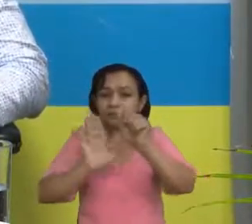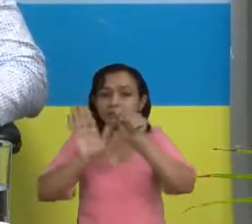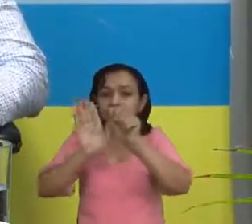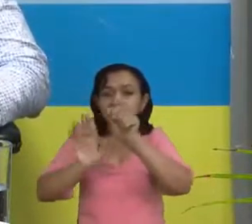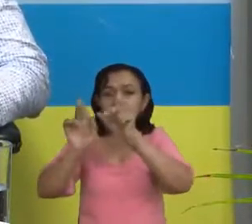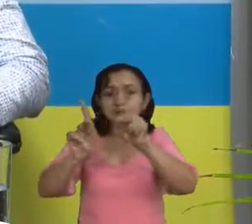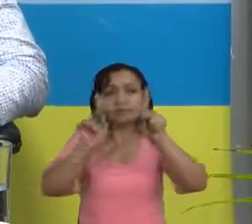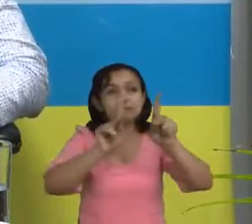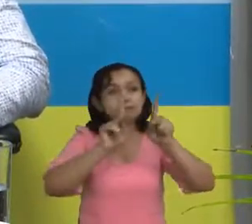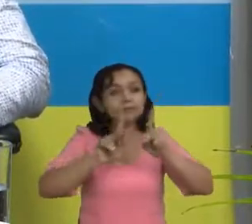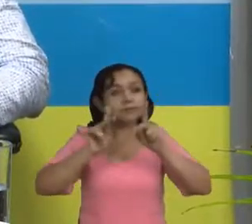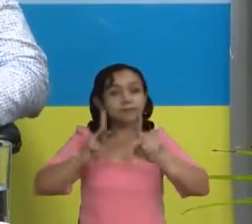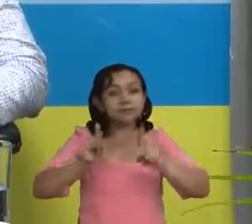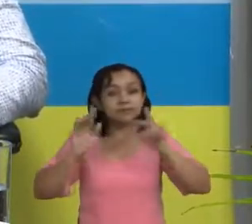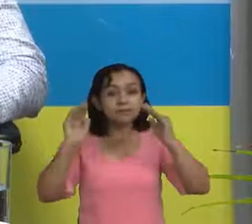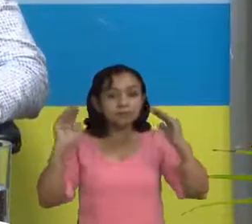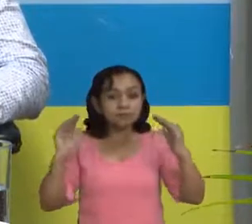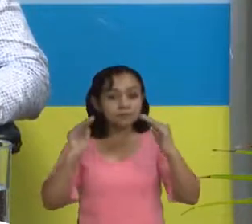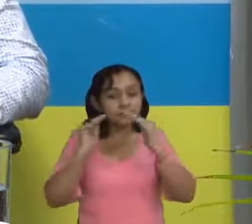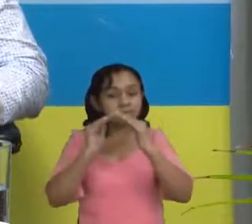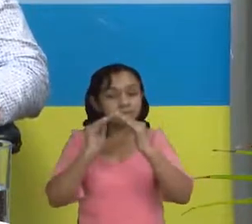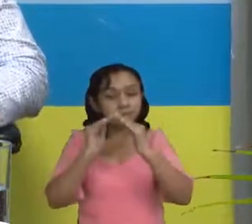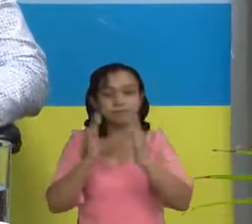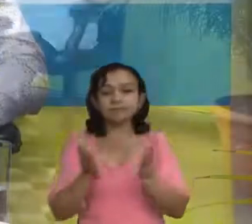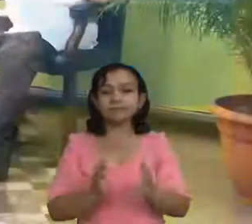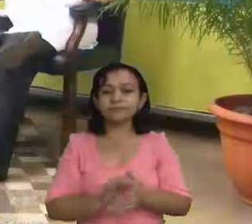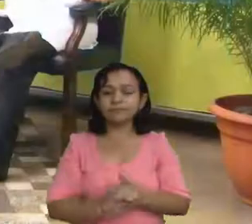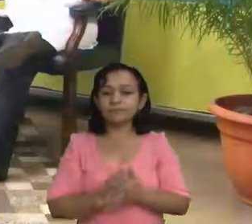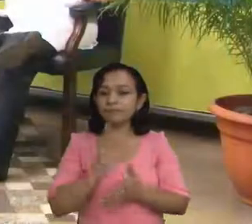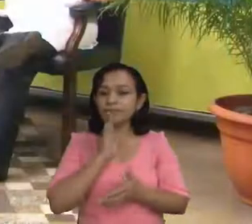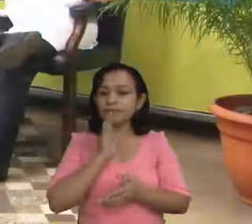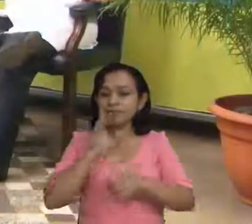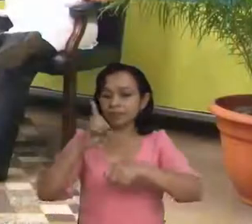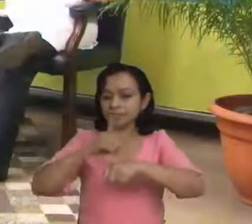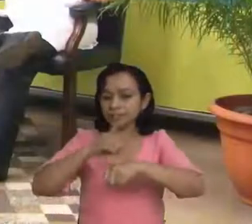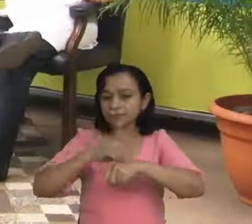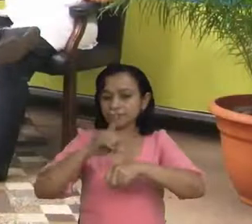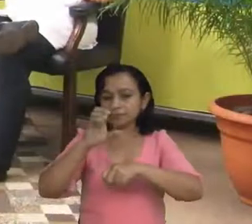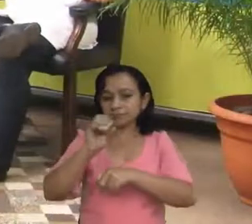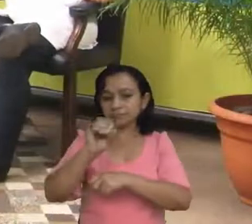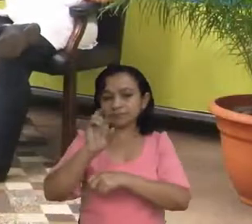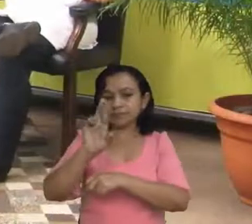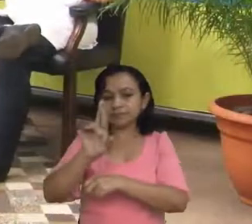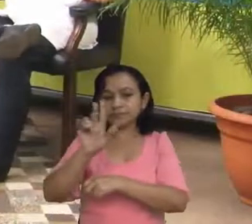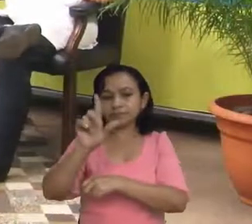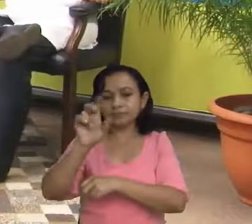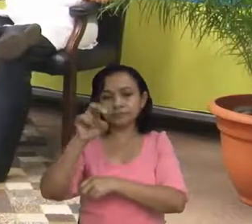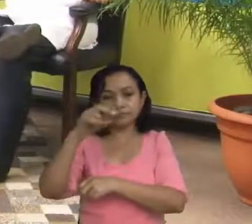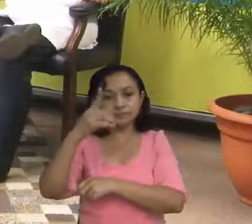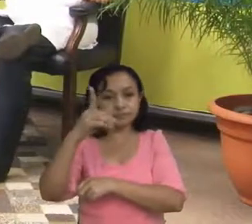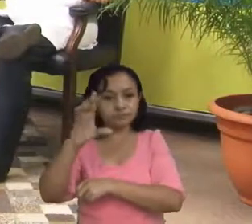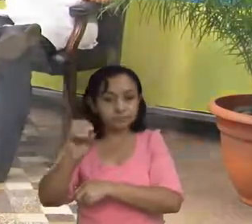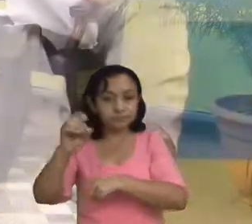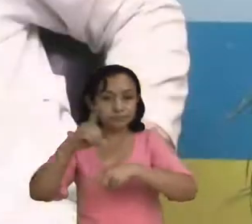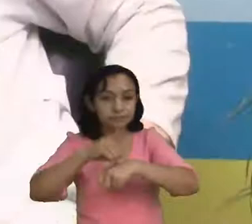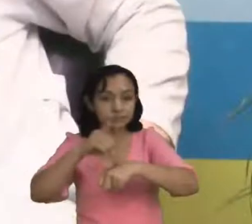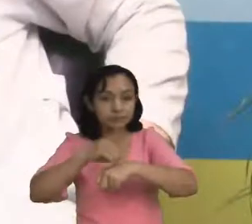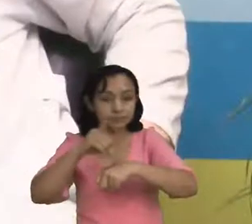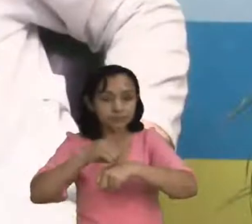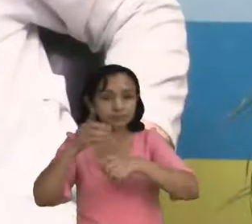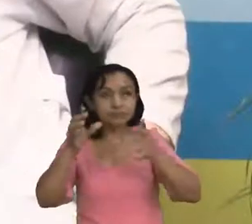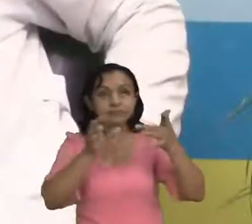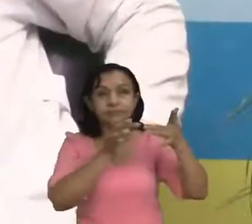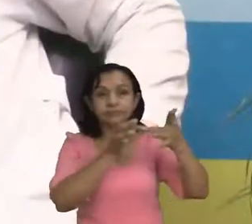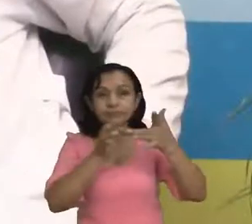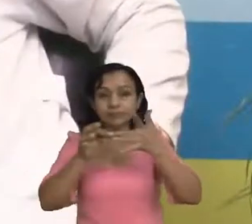en nuestro hogar. Volviendo al tema, estamos con el doctor Orlando Luquez, quien es de la